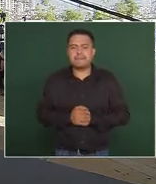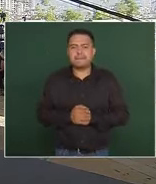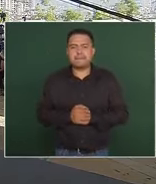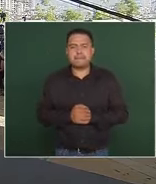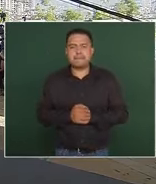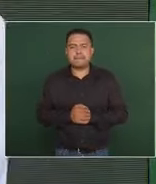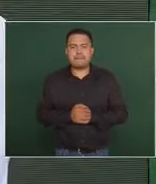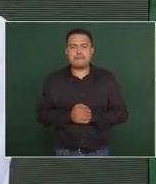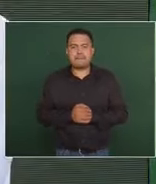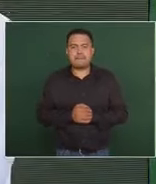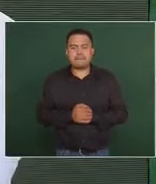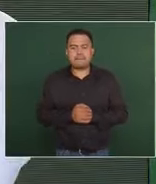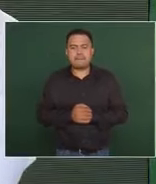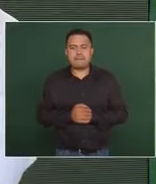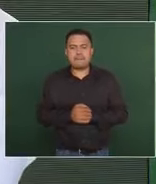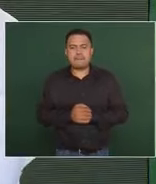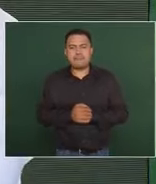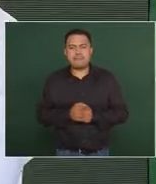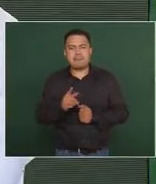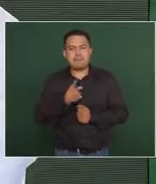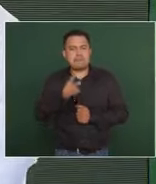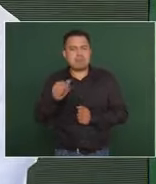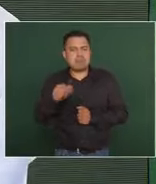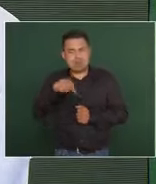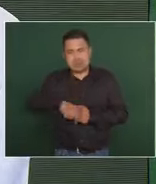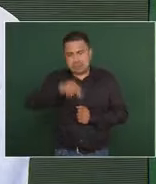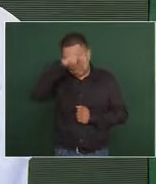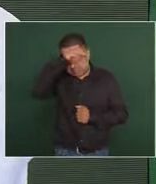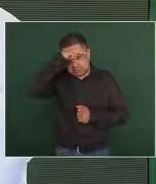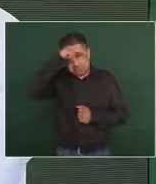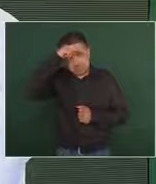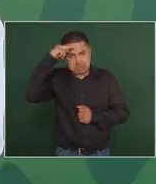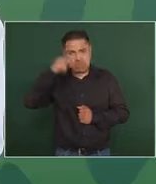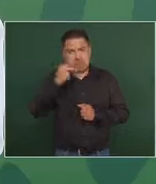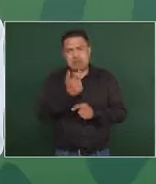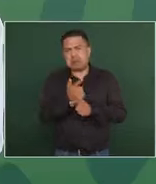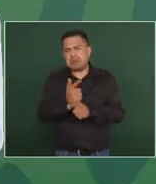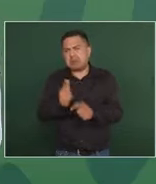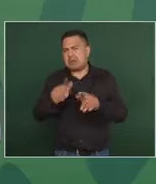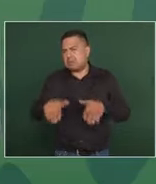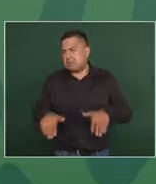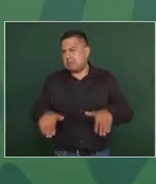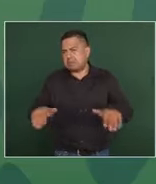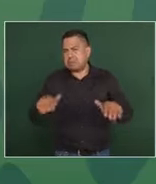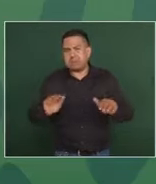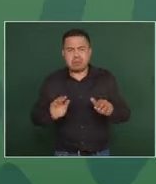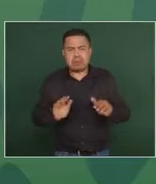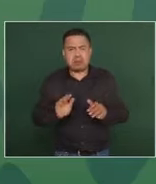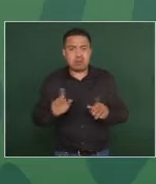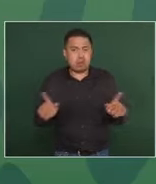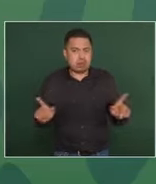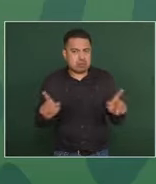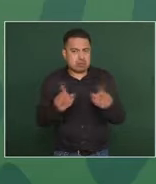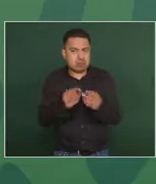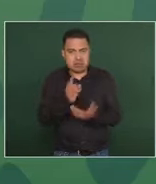Lo de los paros, en México hay libertades y nada